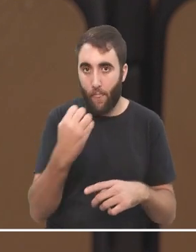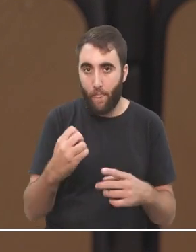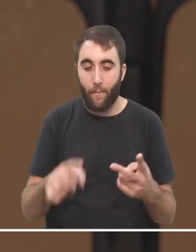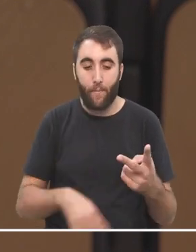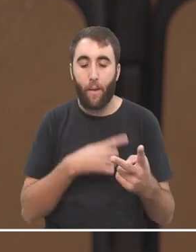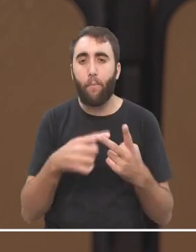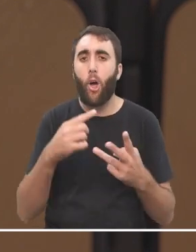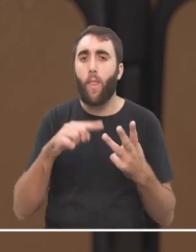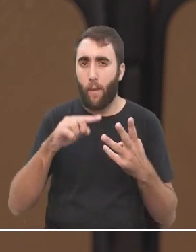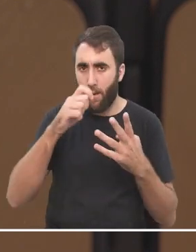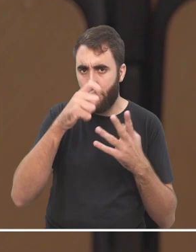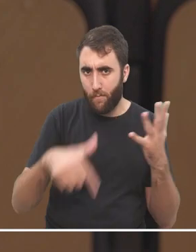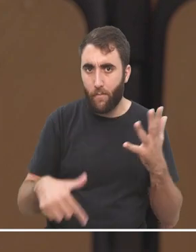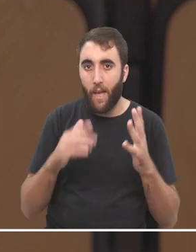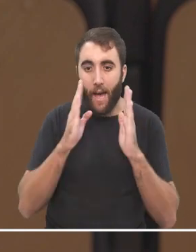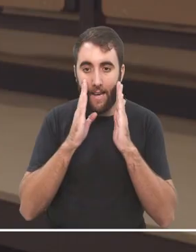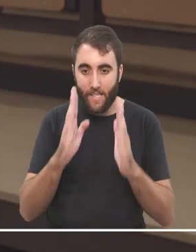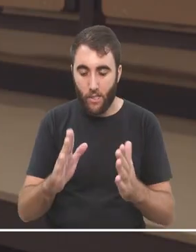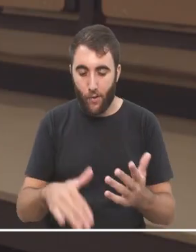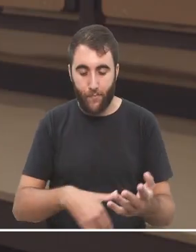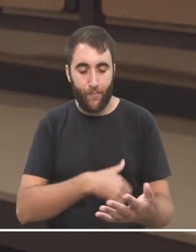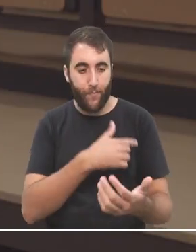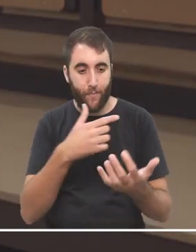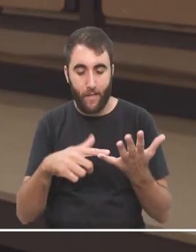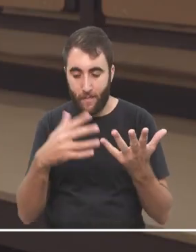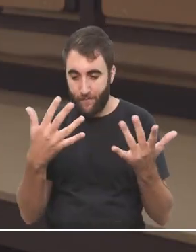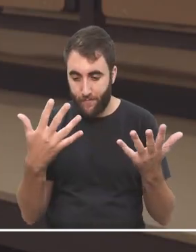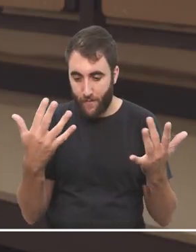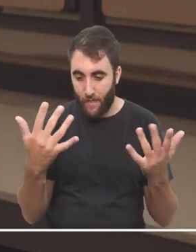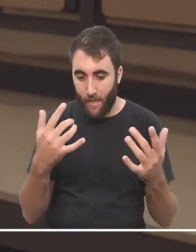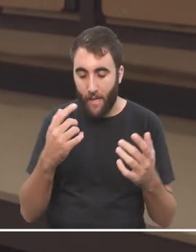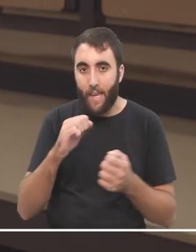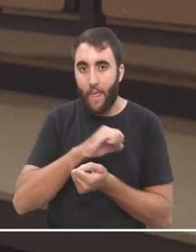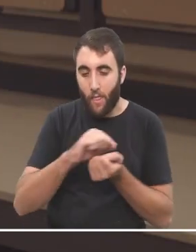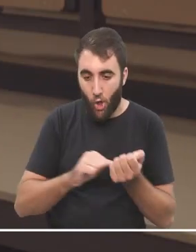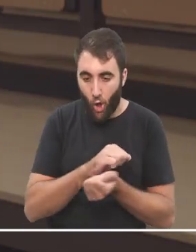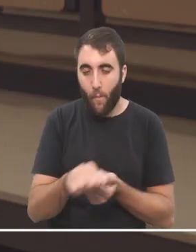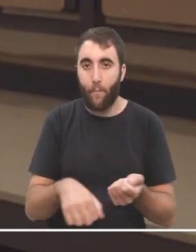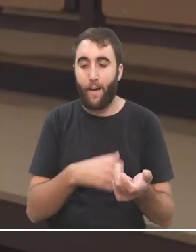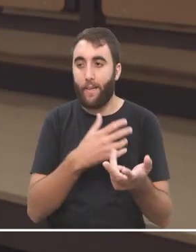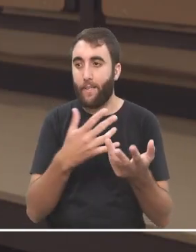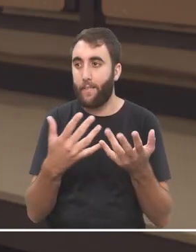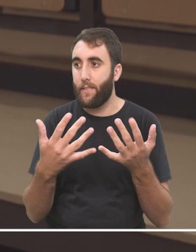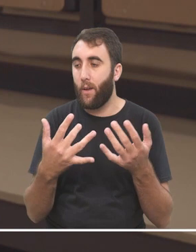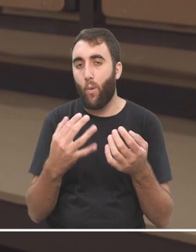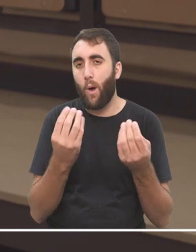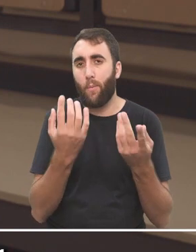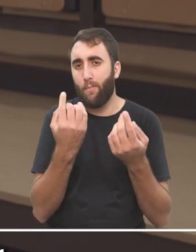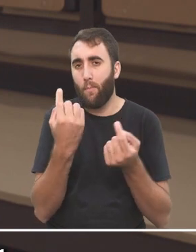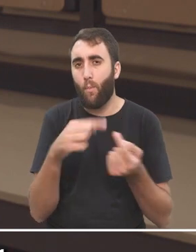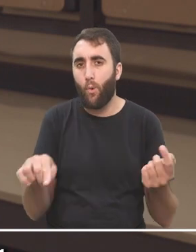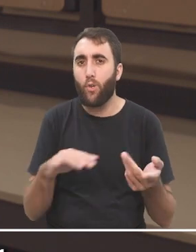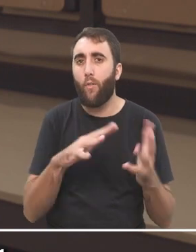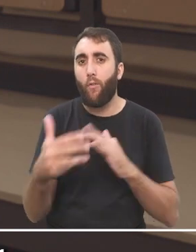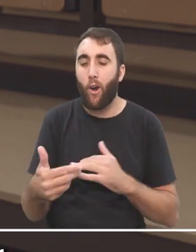claves de atención, de idioma, de todos